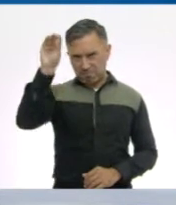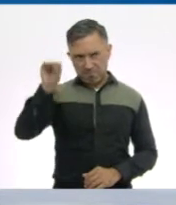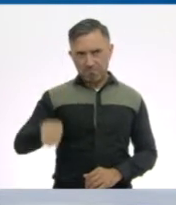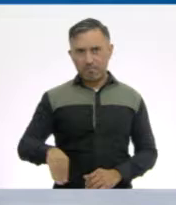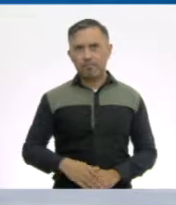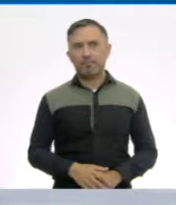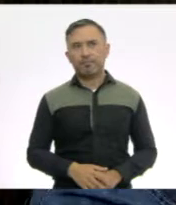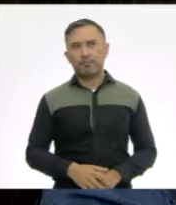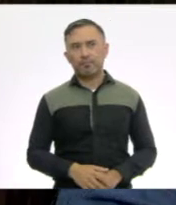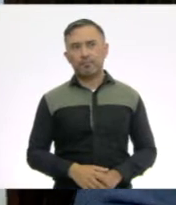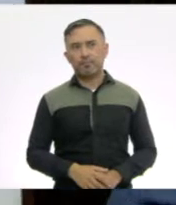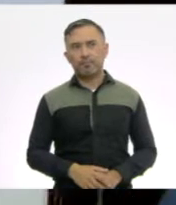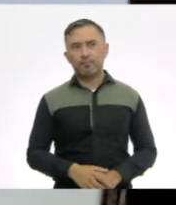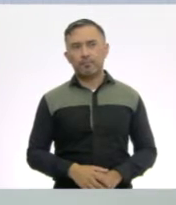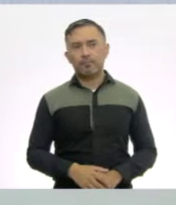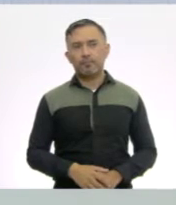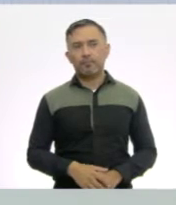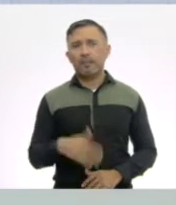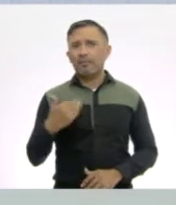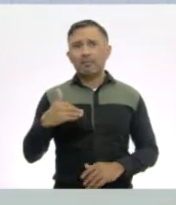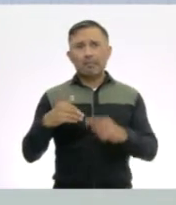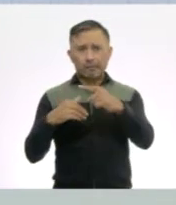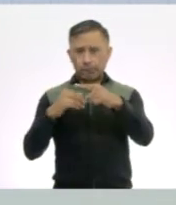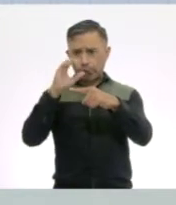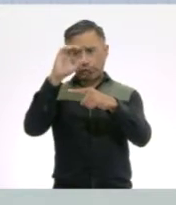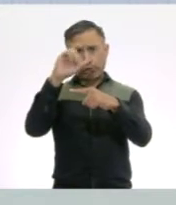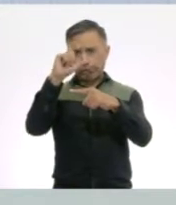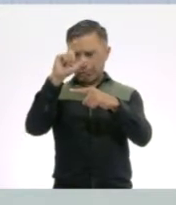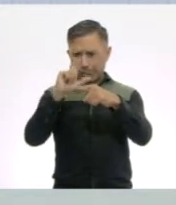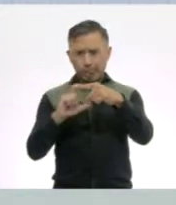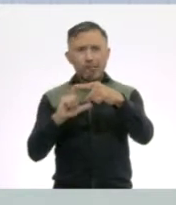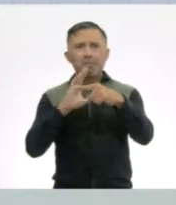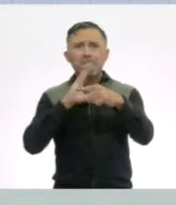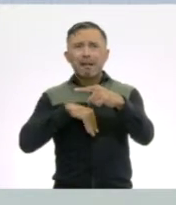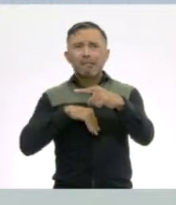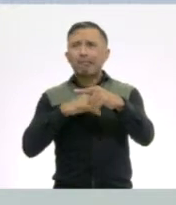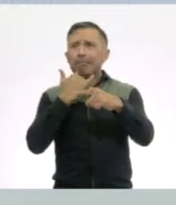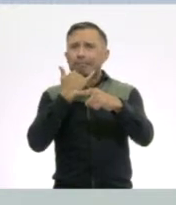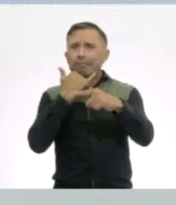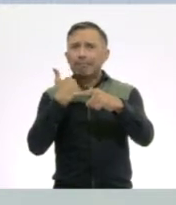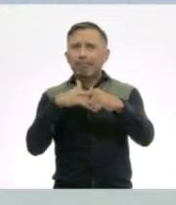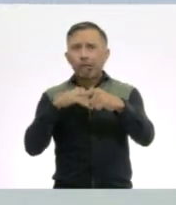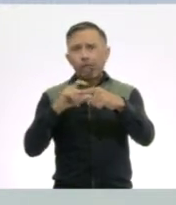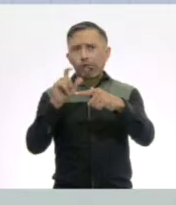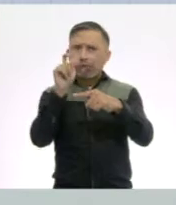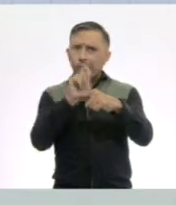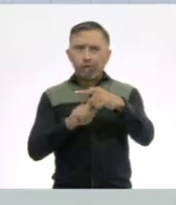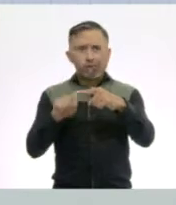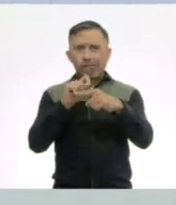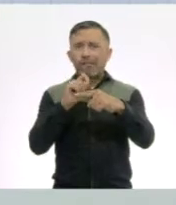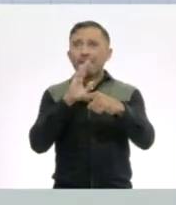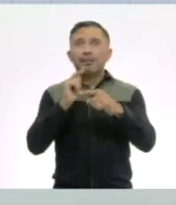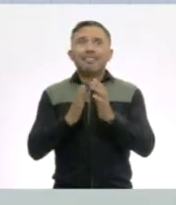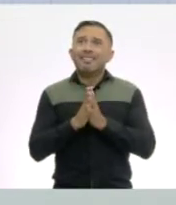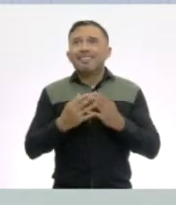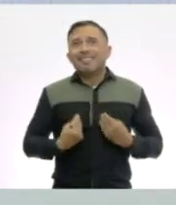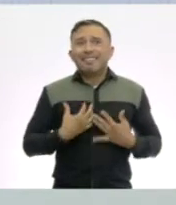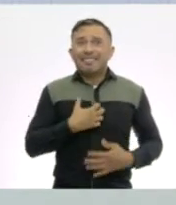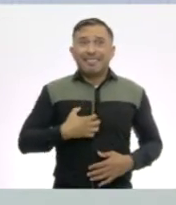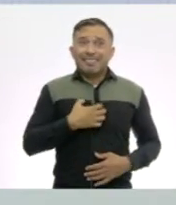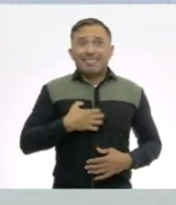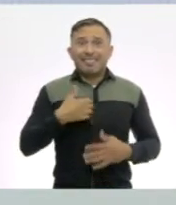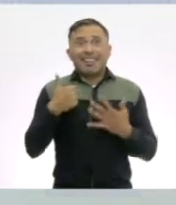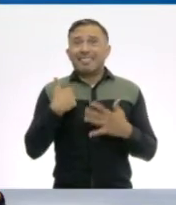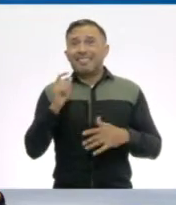acomodamos. ¡Ay! Me salí de la rayita. Muy bien. Era la emoción de que salió el número mayor. Fue la emoción de 6. Salió mi